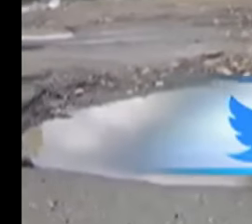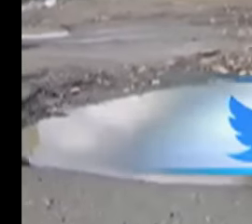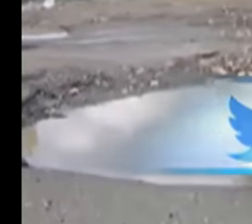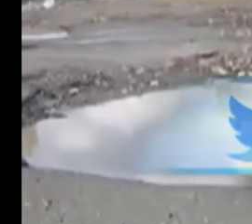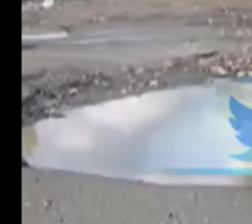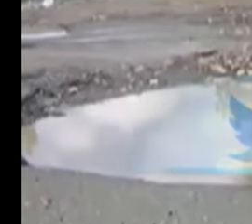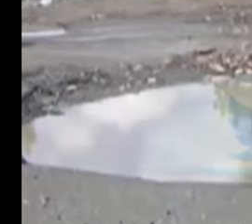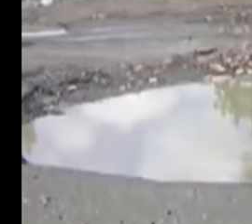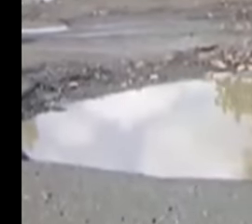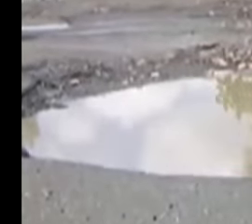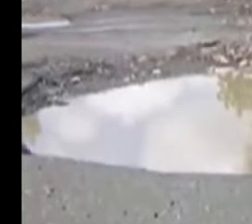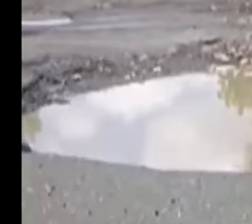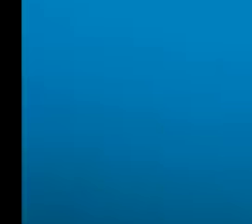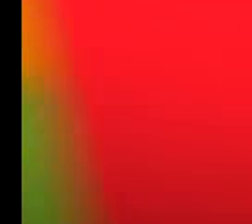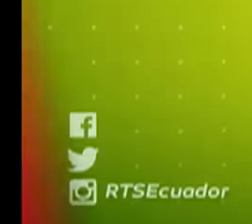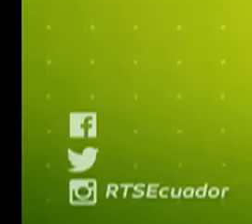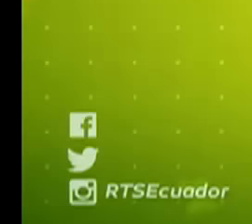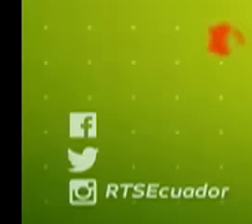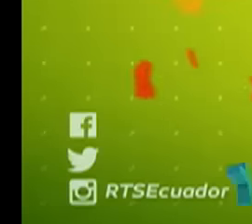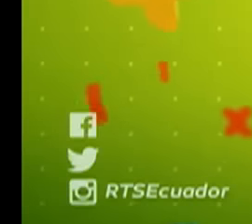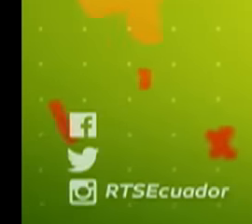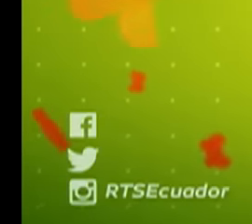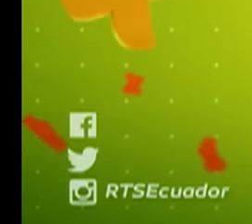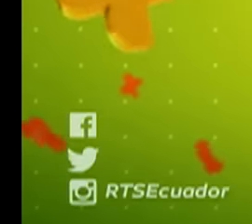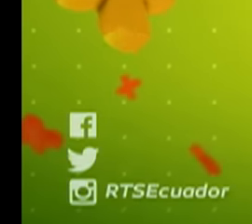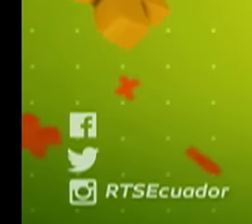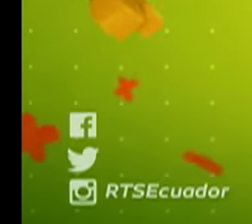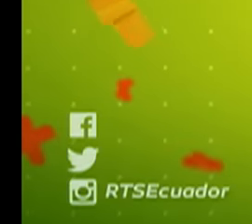@RTS_la noticia. Nosotros buscaremos soluciones.